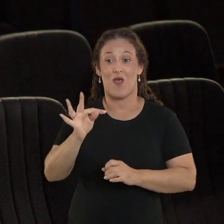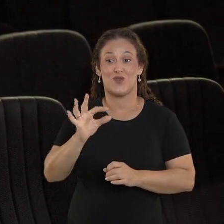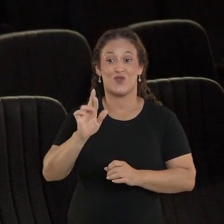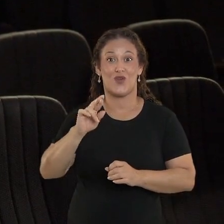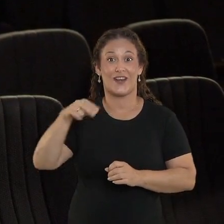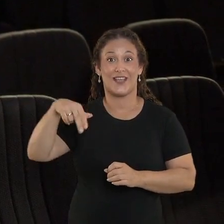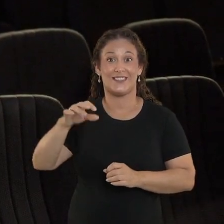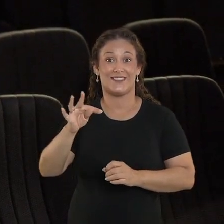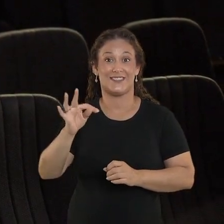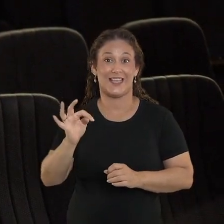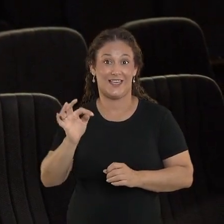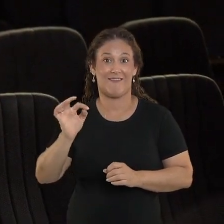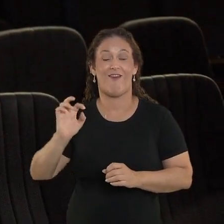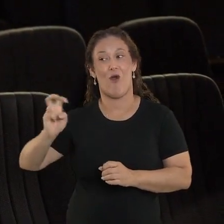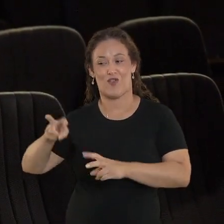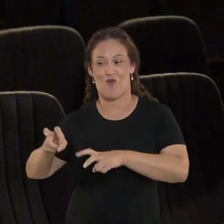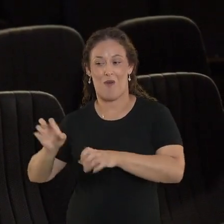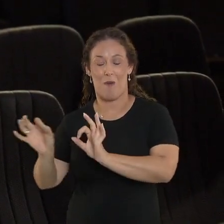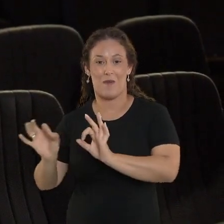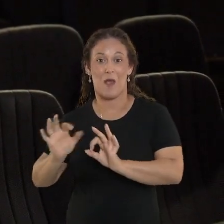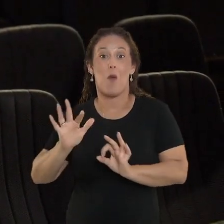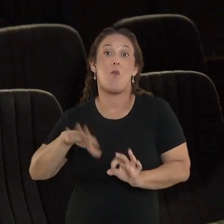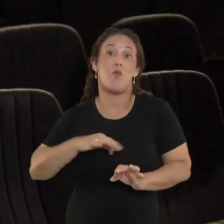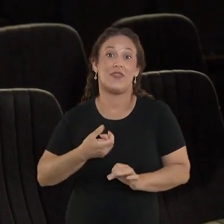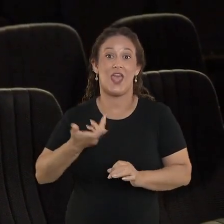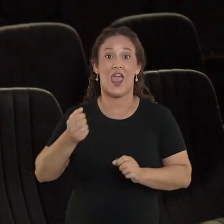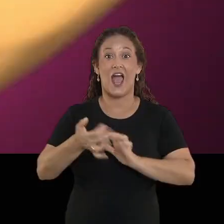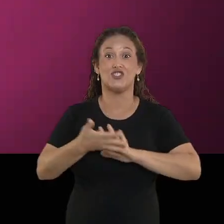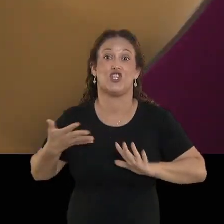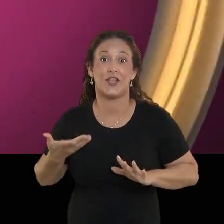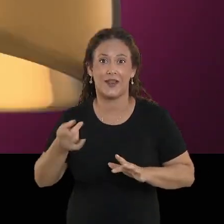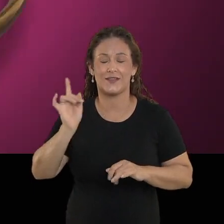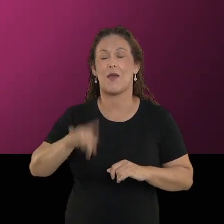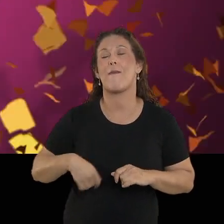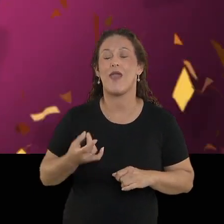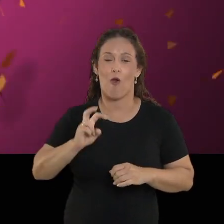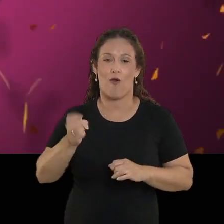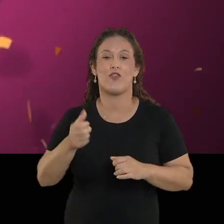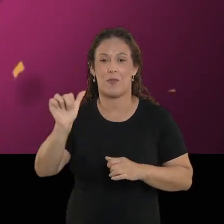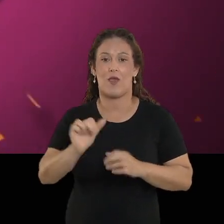Torrente y seguramente A todo tren también tendrá una nueva entrega.